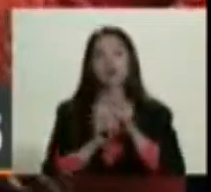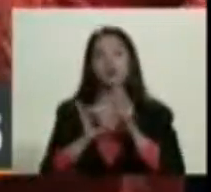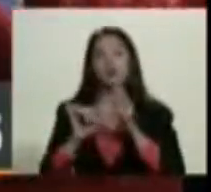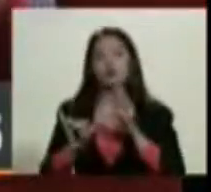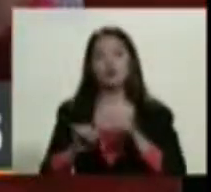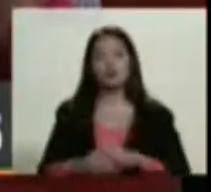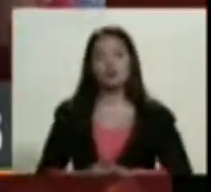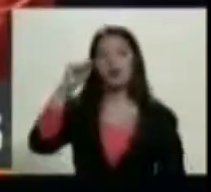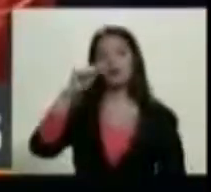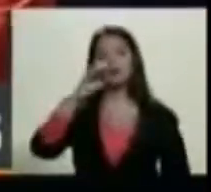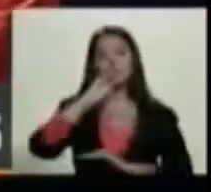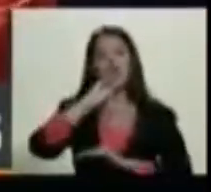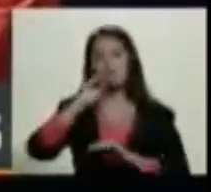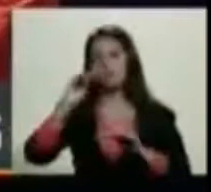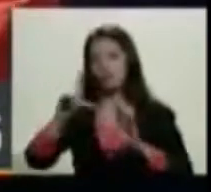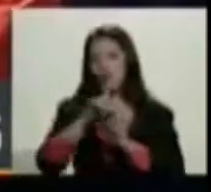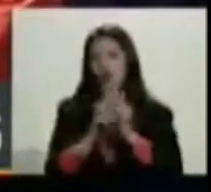Constituyente.